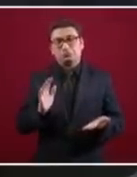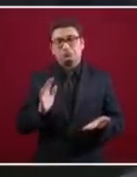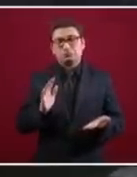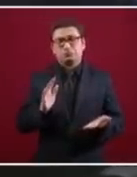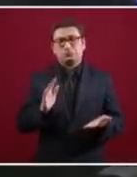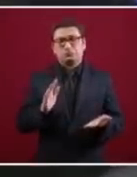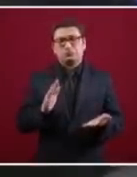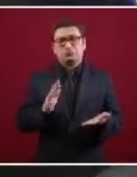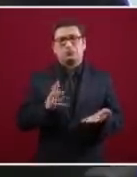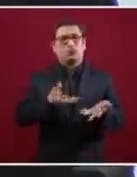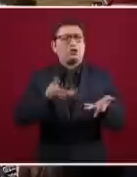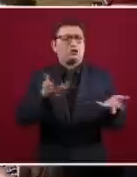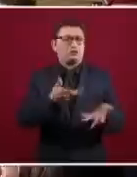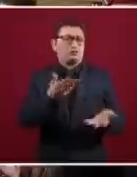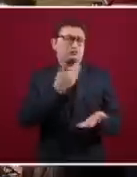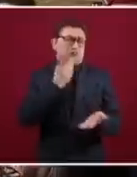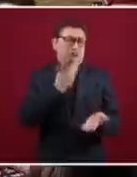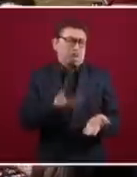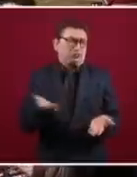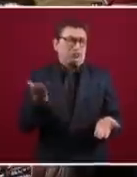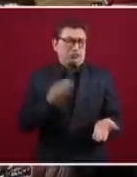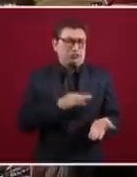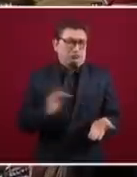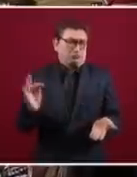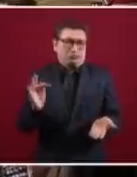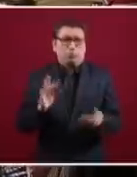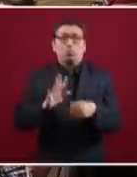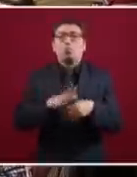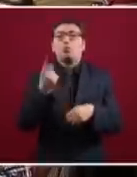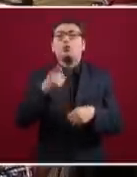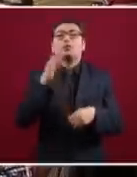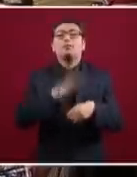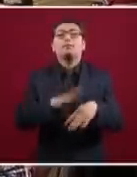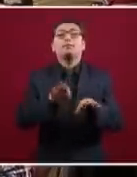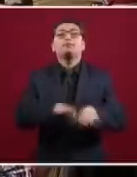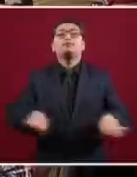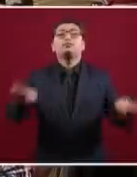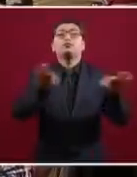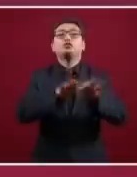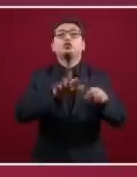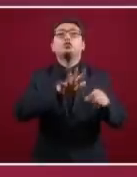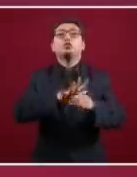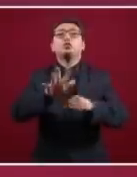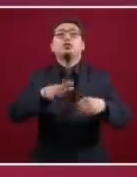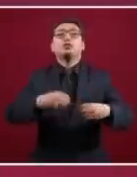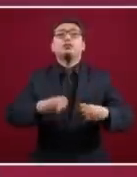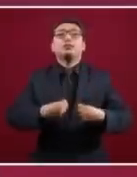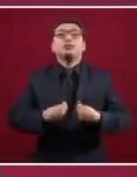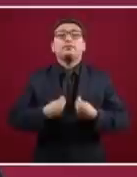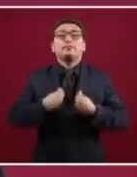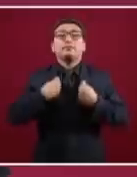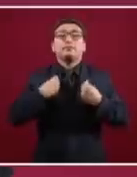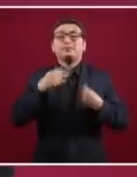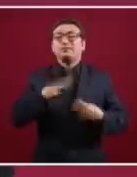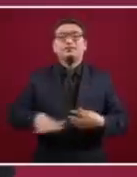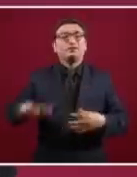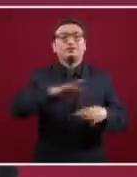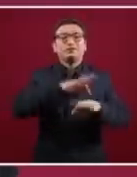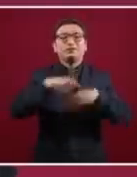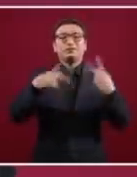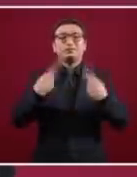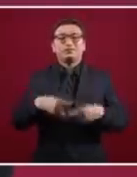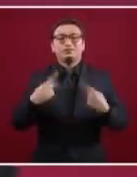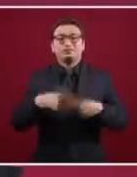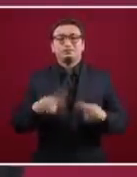se había actuado bien porque lo más importante era la vida de las gentes